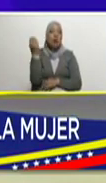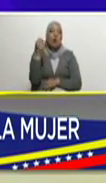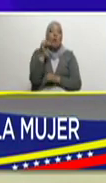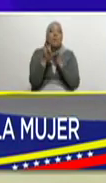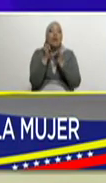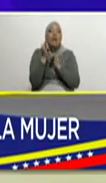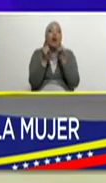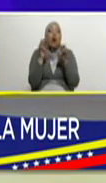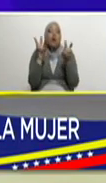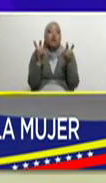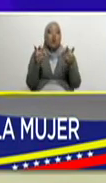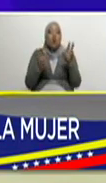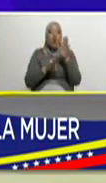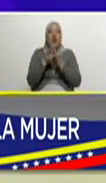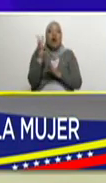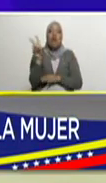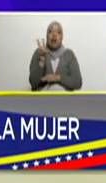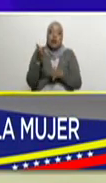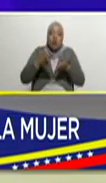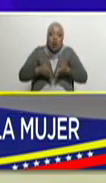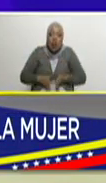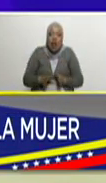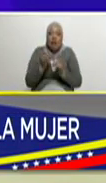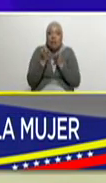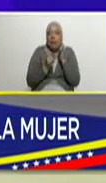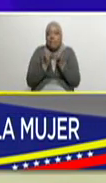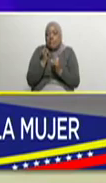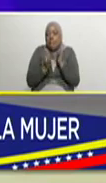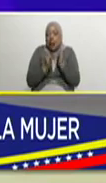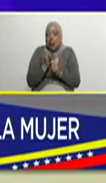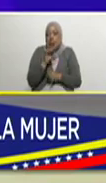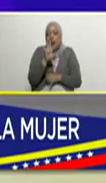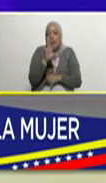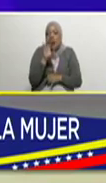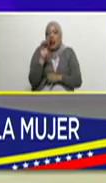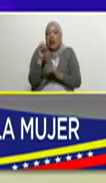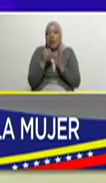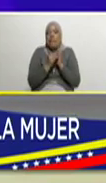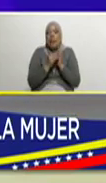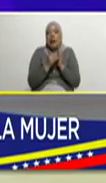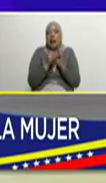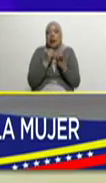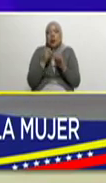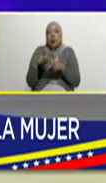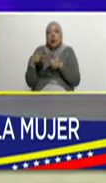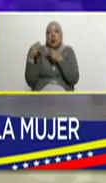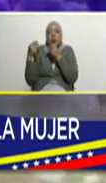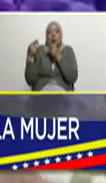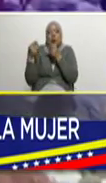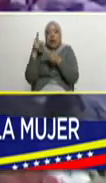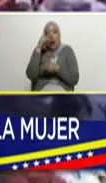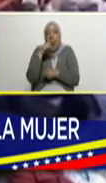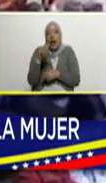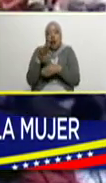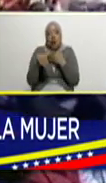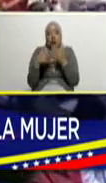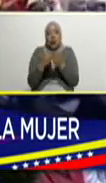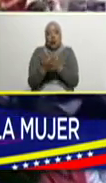500.000 nuevos patriotas en este país. Tener 500.000 esperanzas cada año.